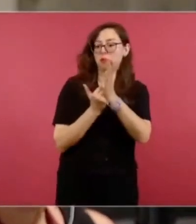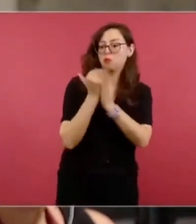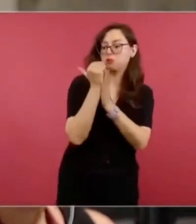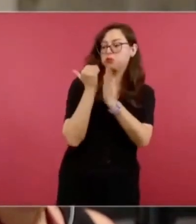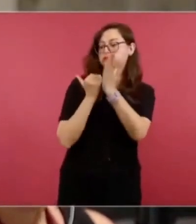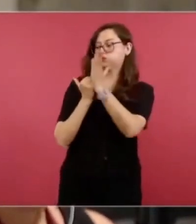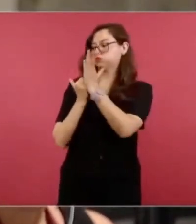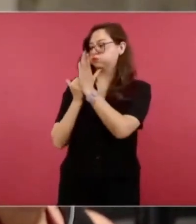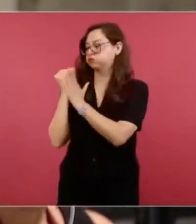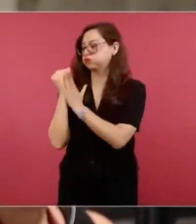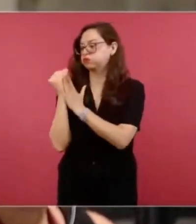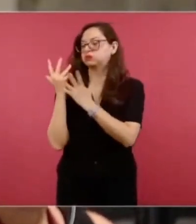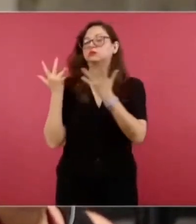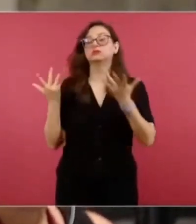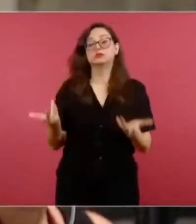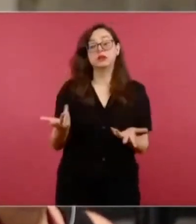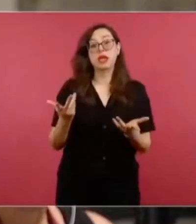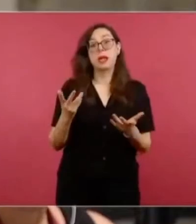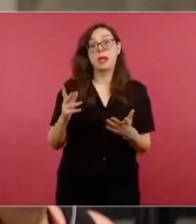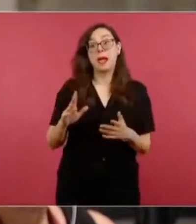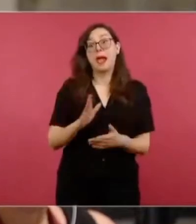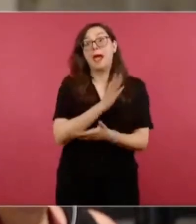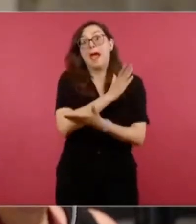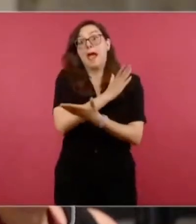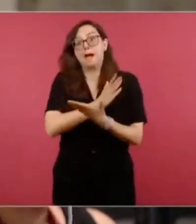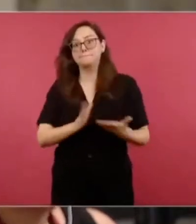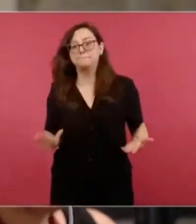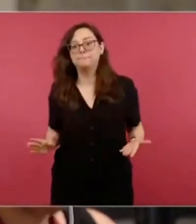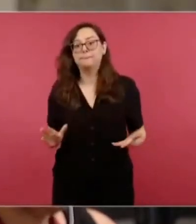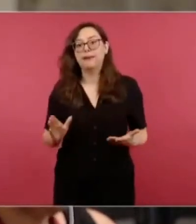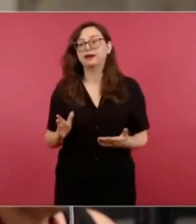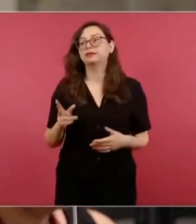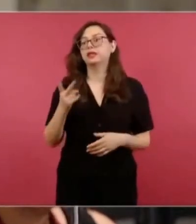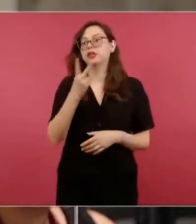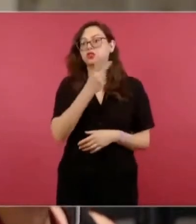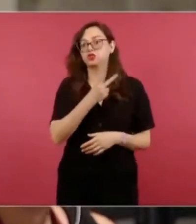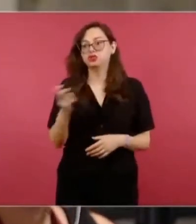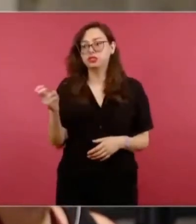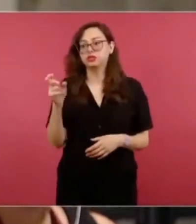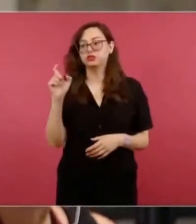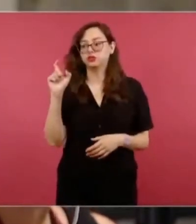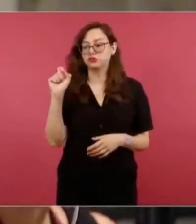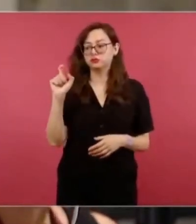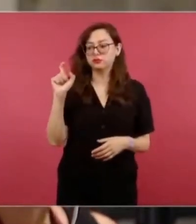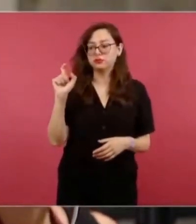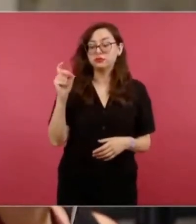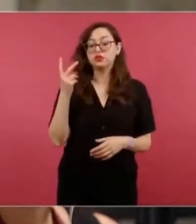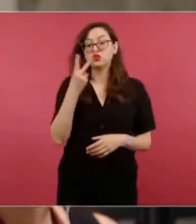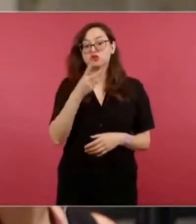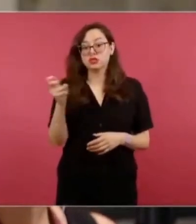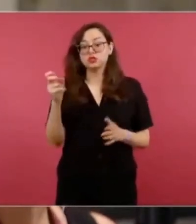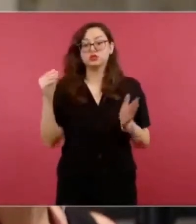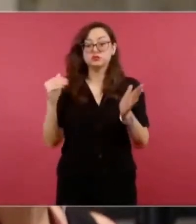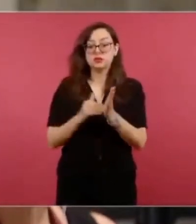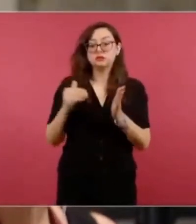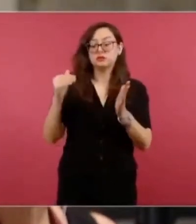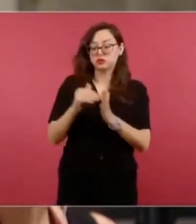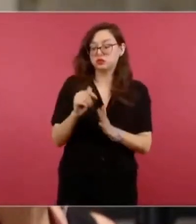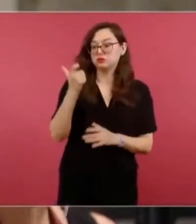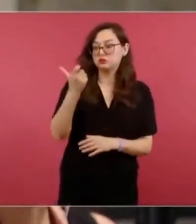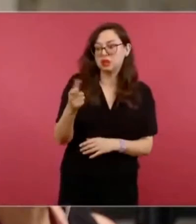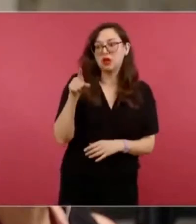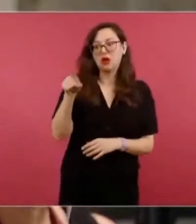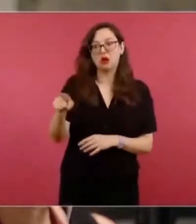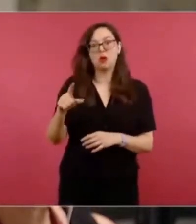registrado un sobreejercicio de 20% por casi 200,000 millones de pesos. Esto en el contexto de la austeridad republicana que